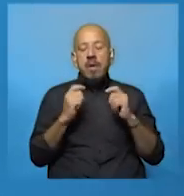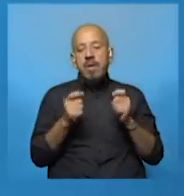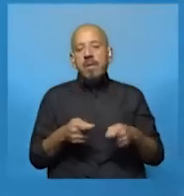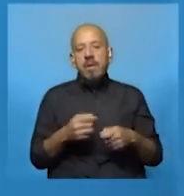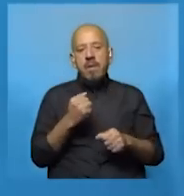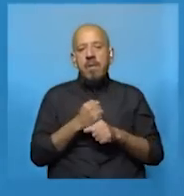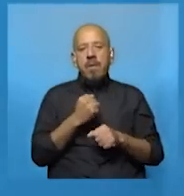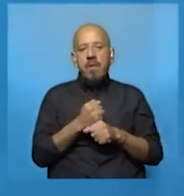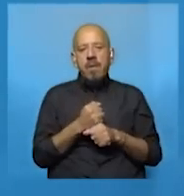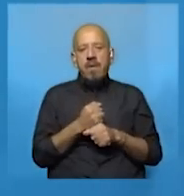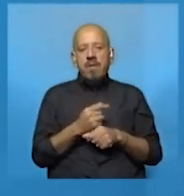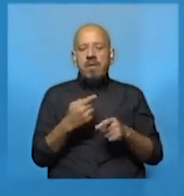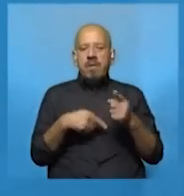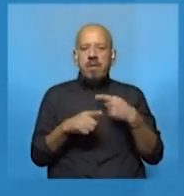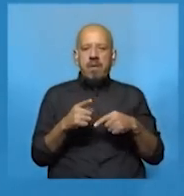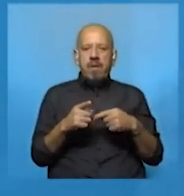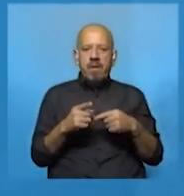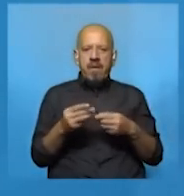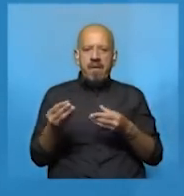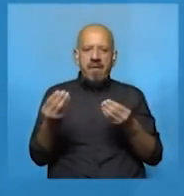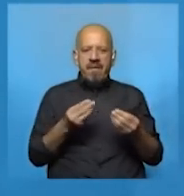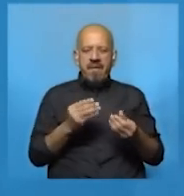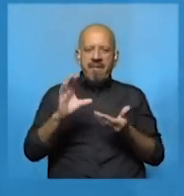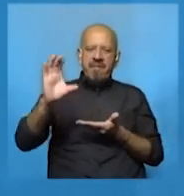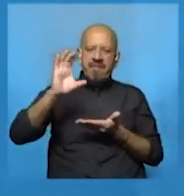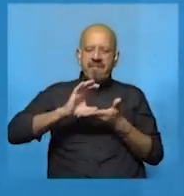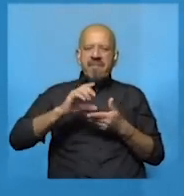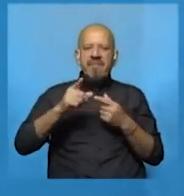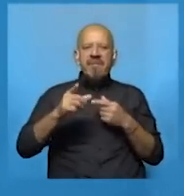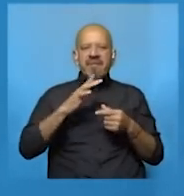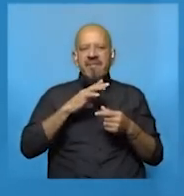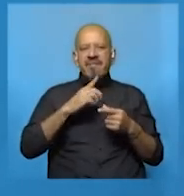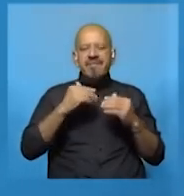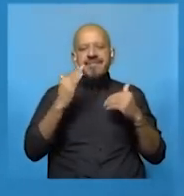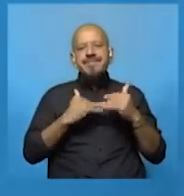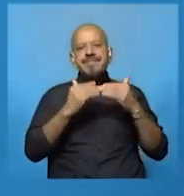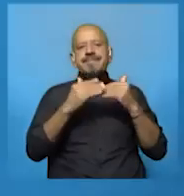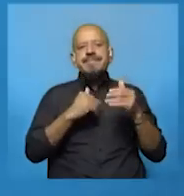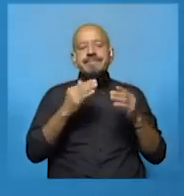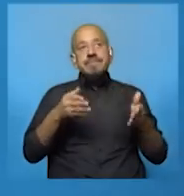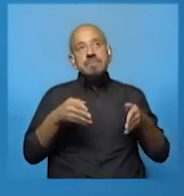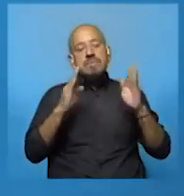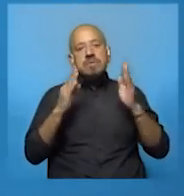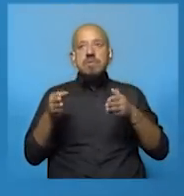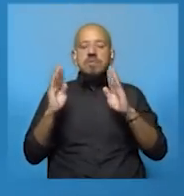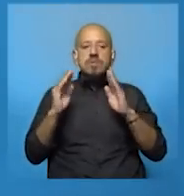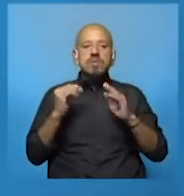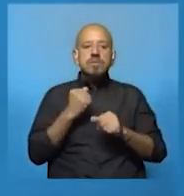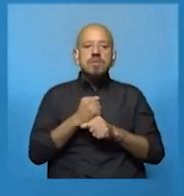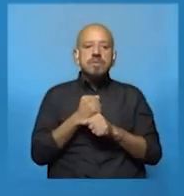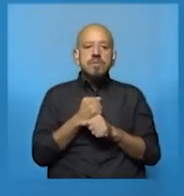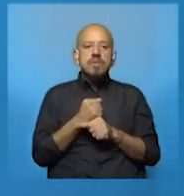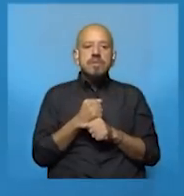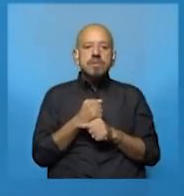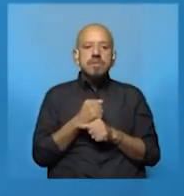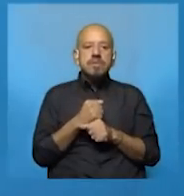cuando este viene una inversión y te va a construir un edificio y va a dar trabajo a mucha gente